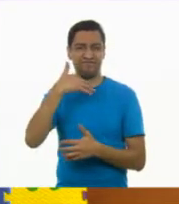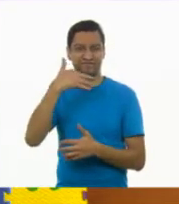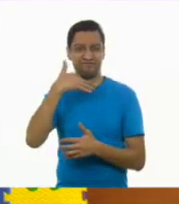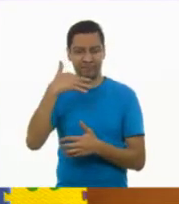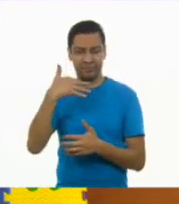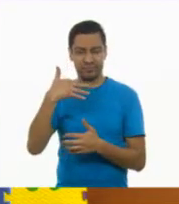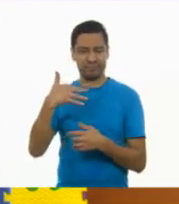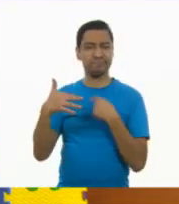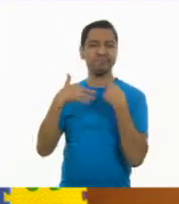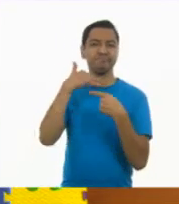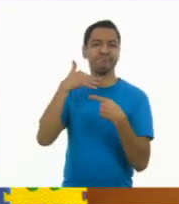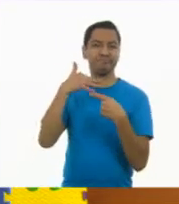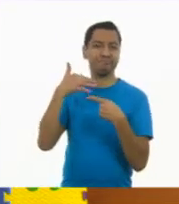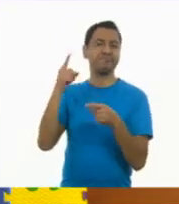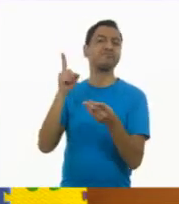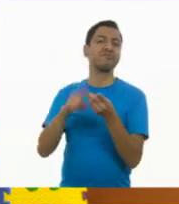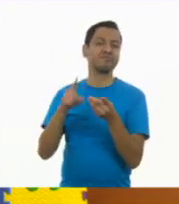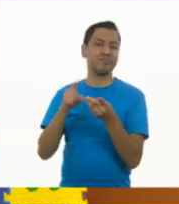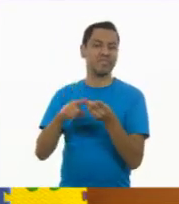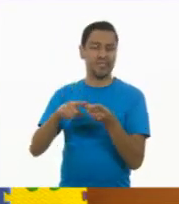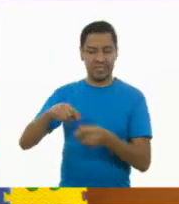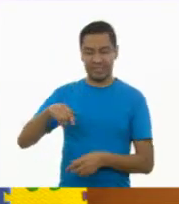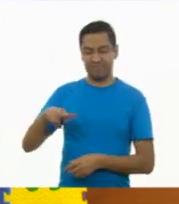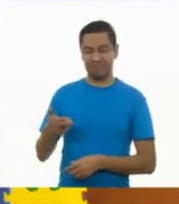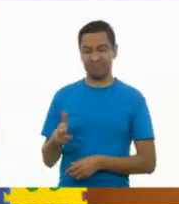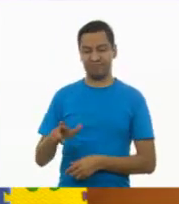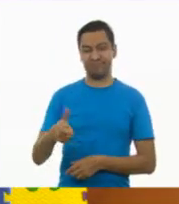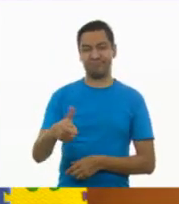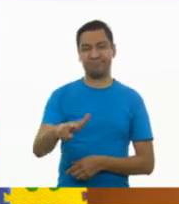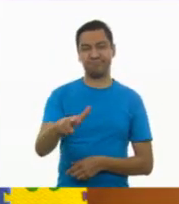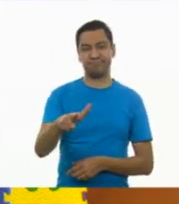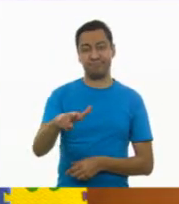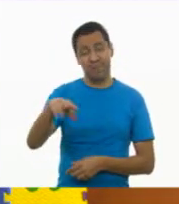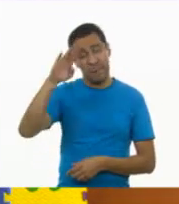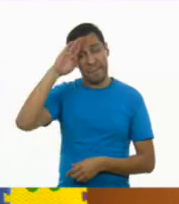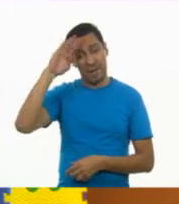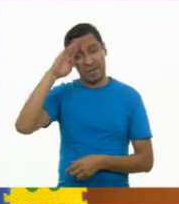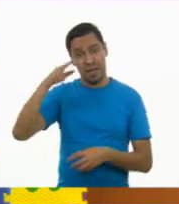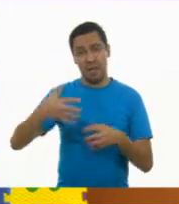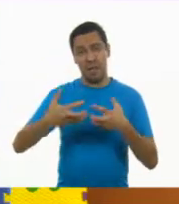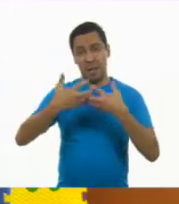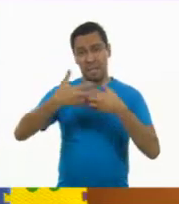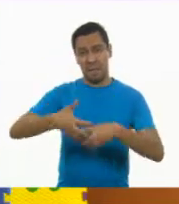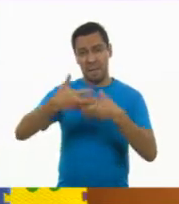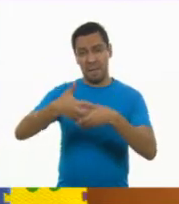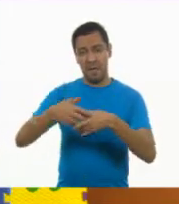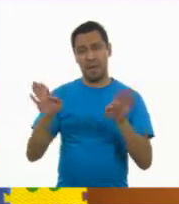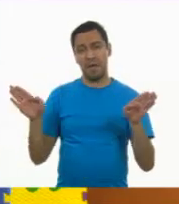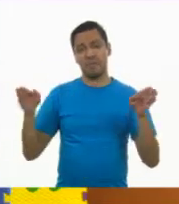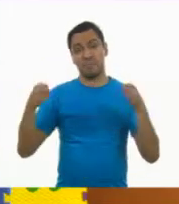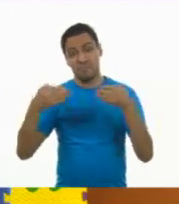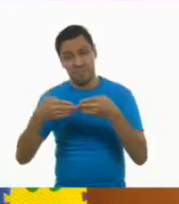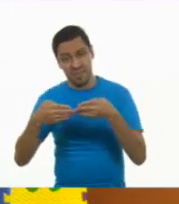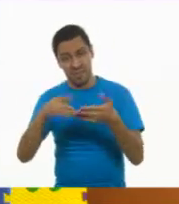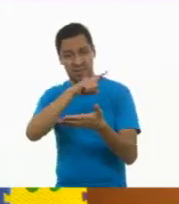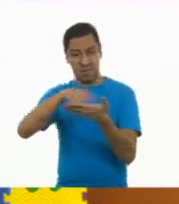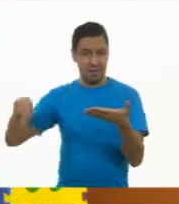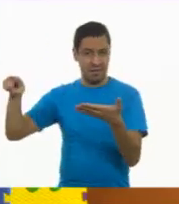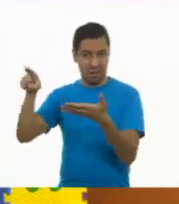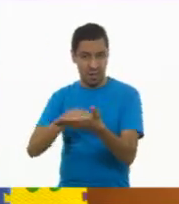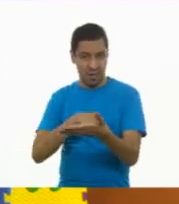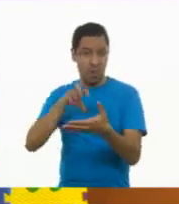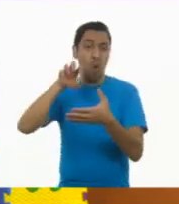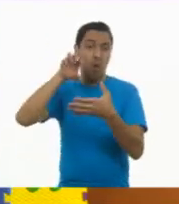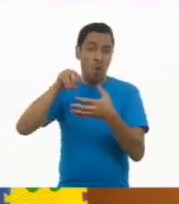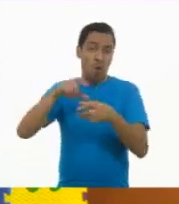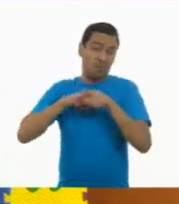no saben si deben exigir que la clausuren o permitir que siga abierta, pues muchas personas de la comunidad trabajan en